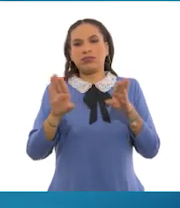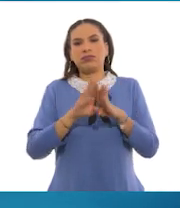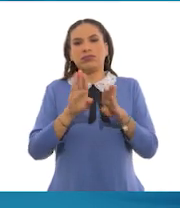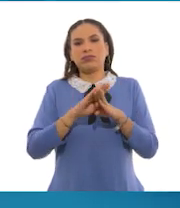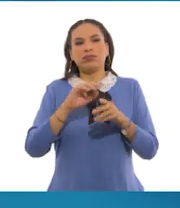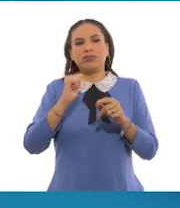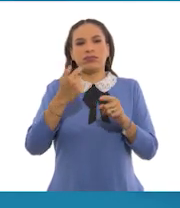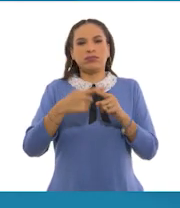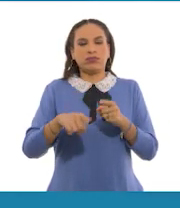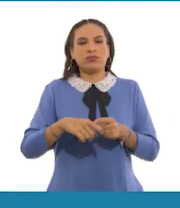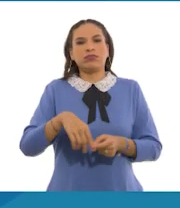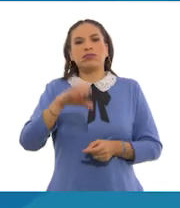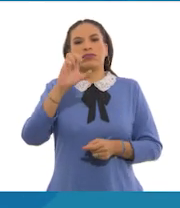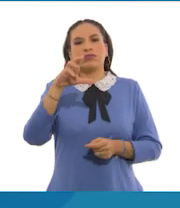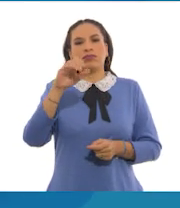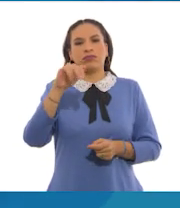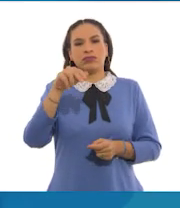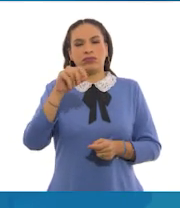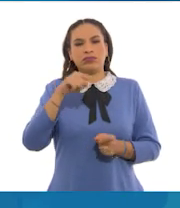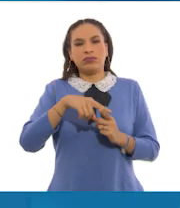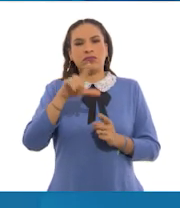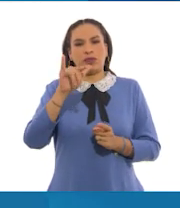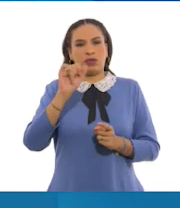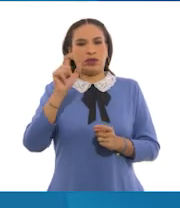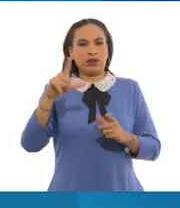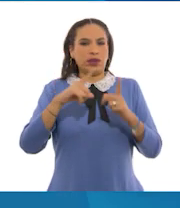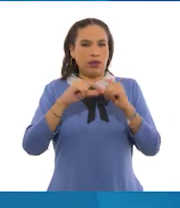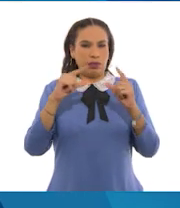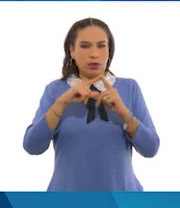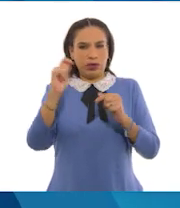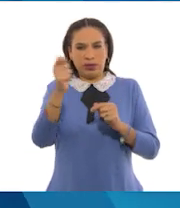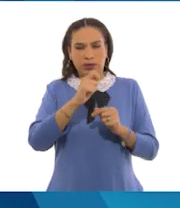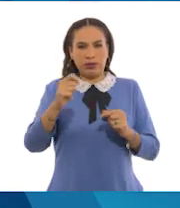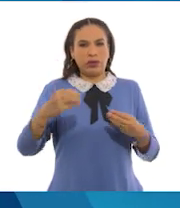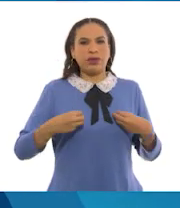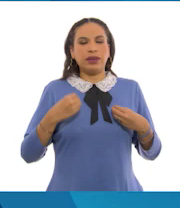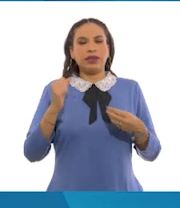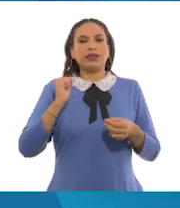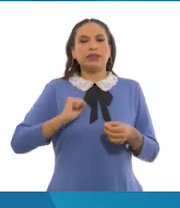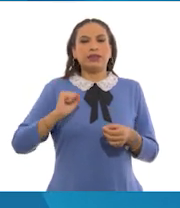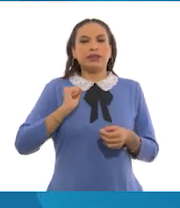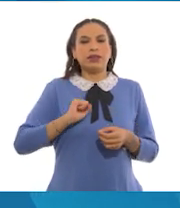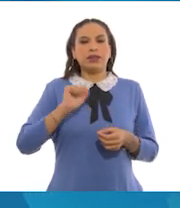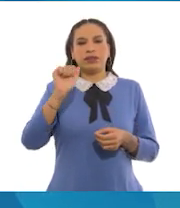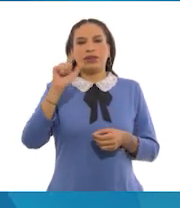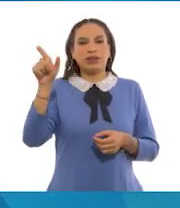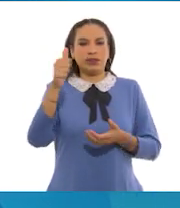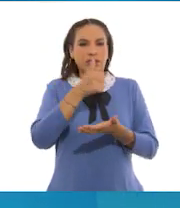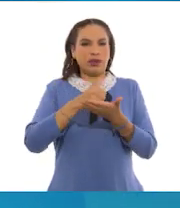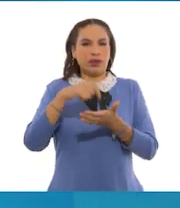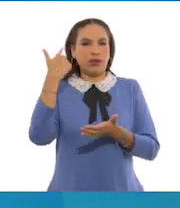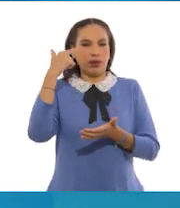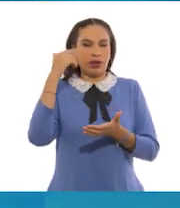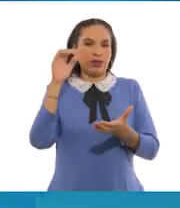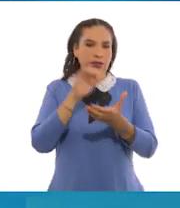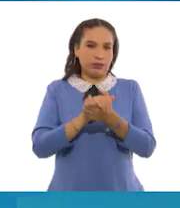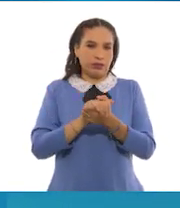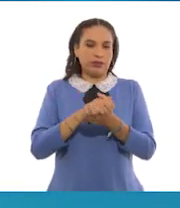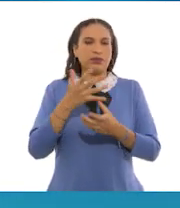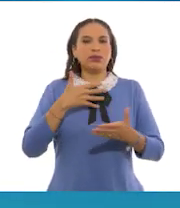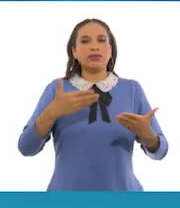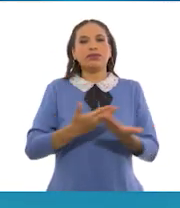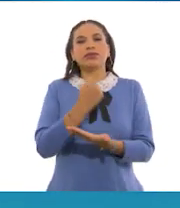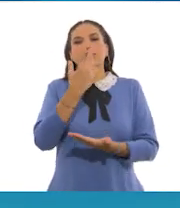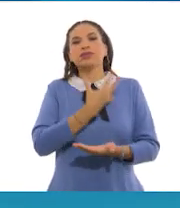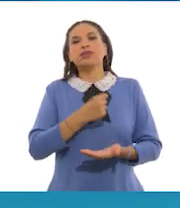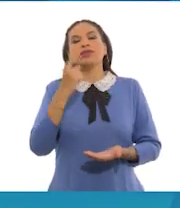caso de un tal Luis de Encío, que fue un samurái japonés que vivió en el siglo XVI en la ciudad de Guadalajara, donde se casó y tuvo una